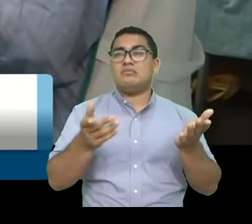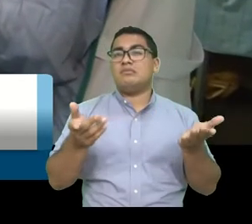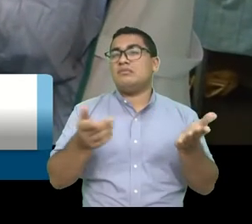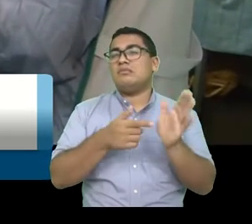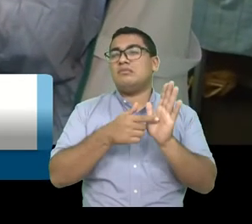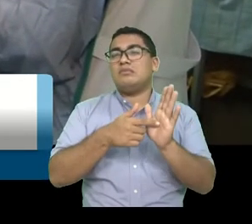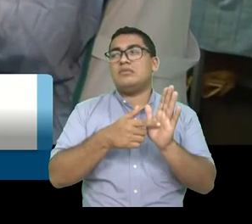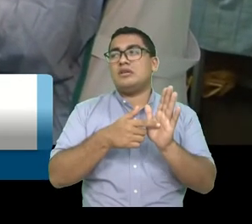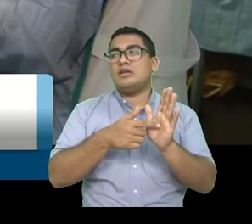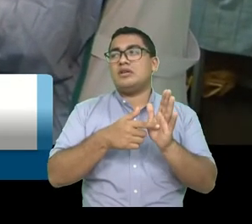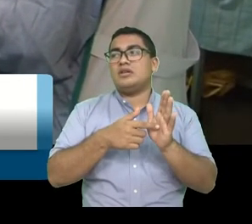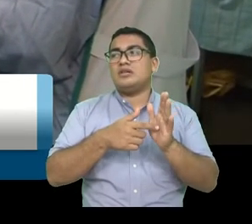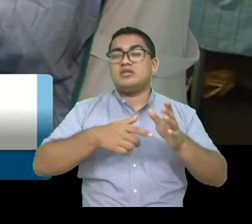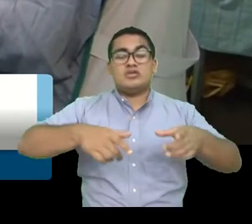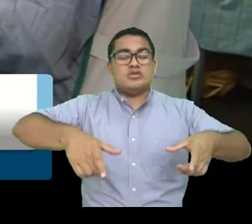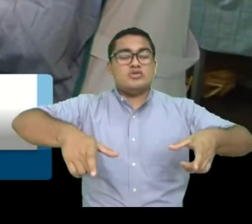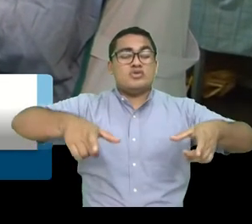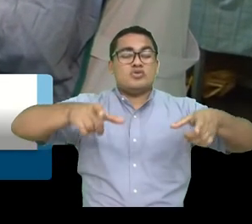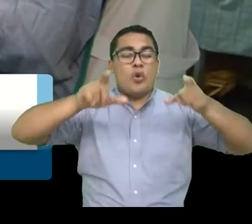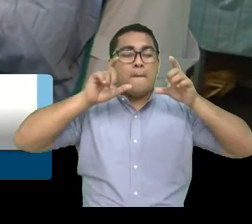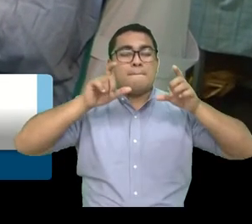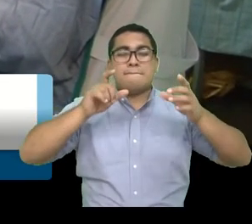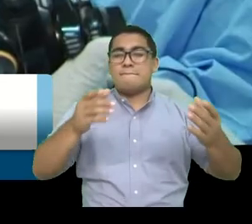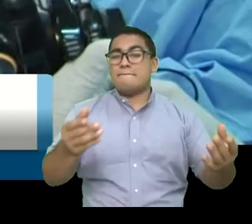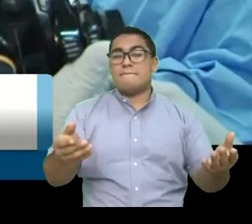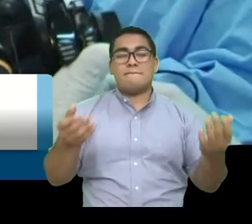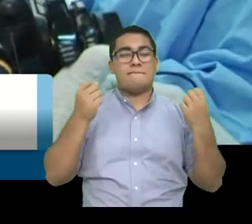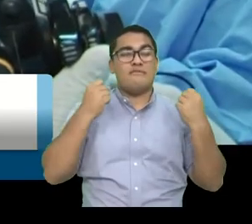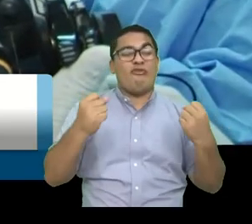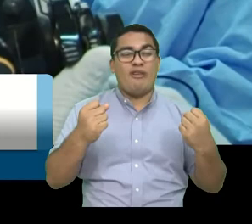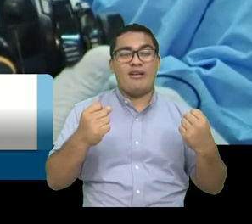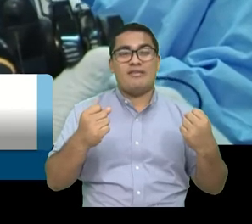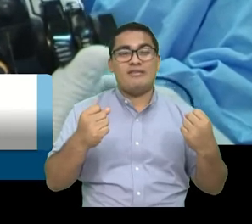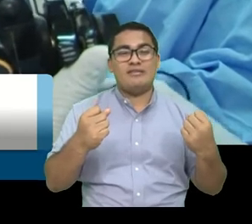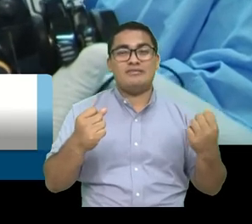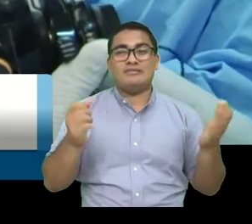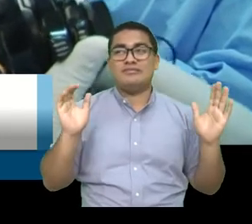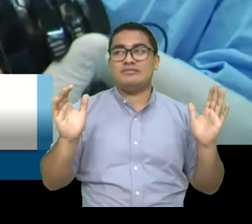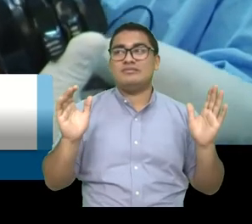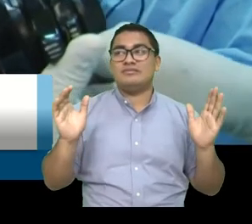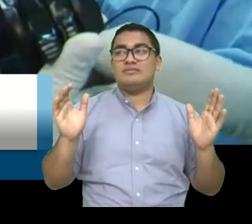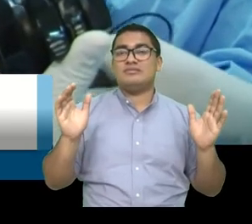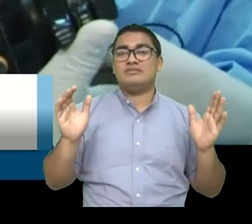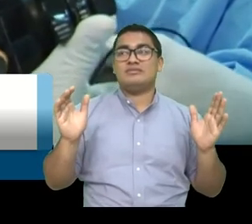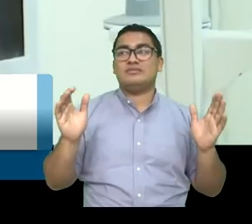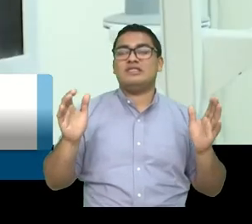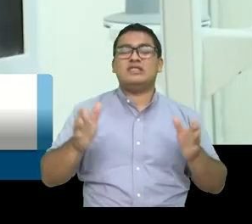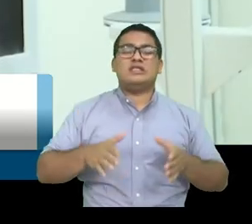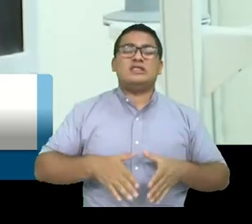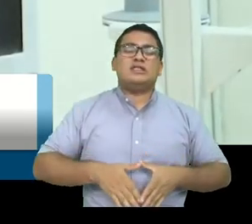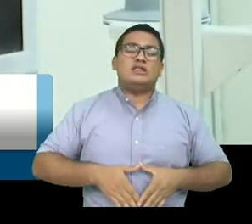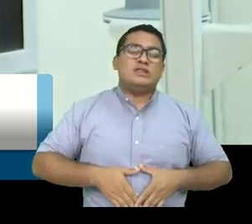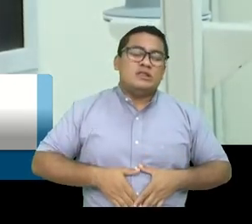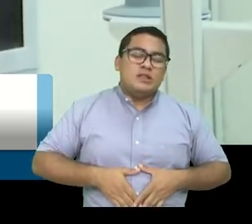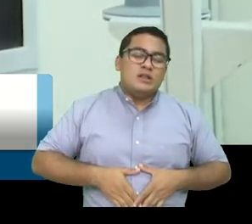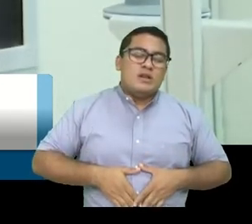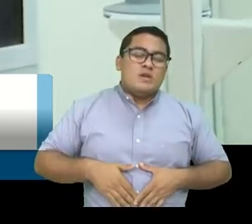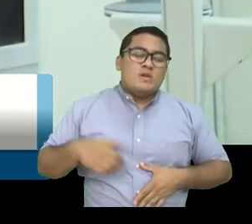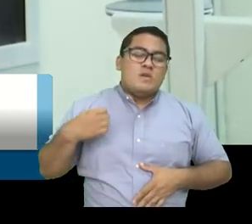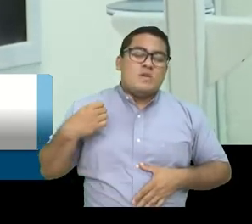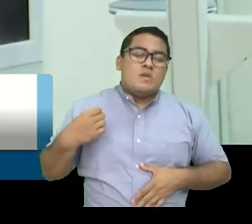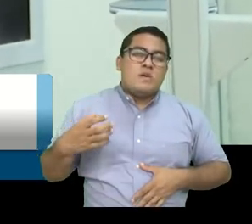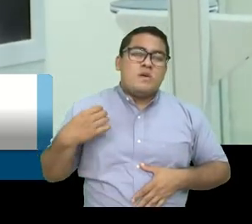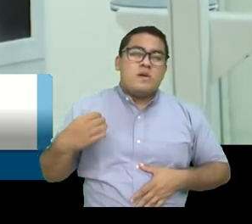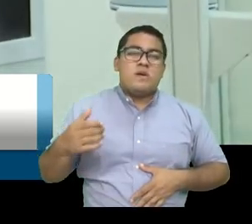por ejemplo, te tomas una sopa bien condimentada, una sopa bastante suculenta con grasa, obviamente vas a tener una crisis